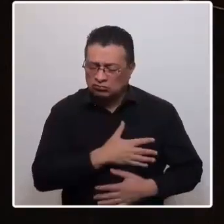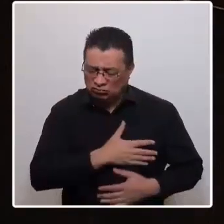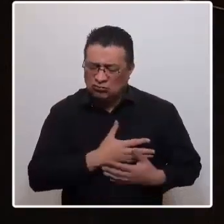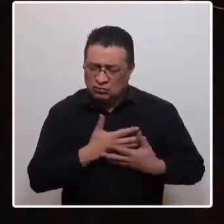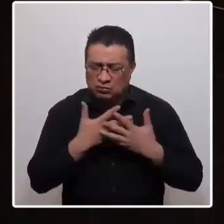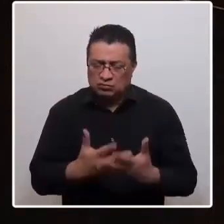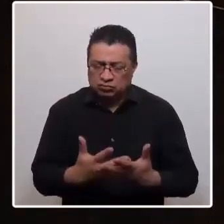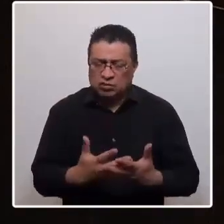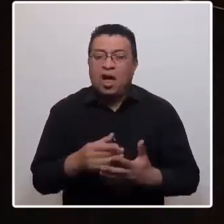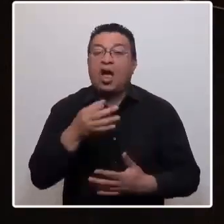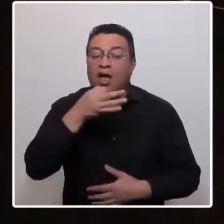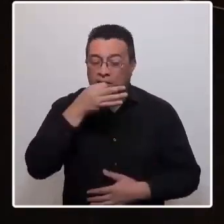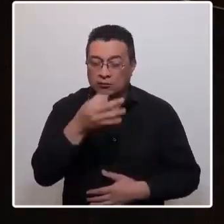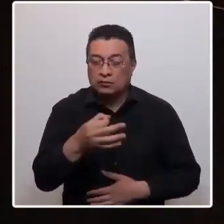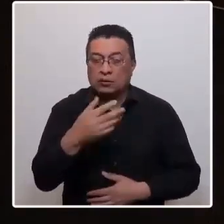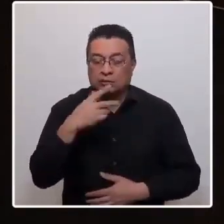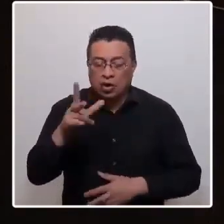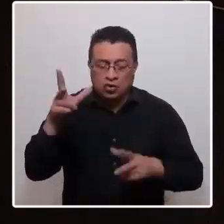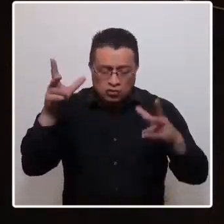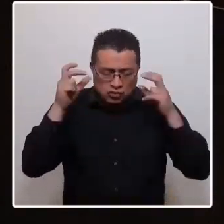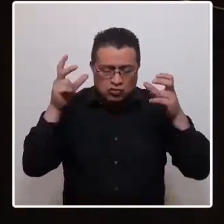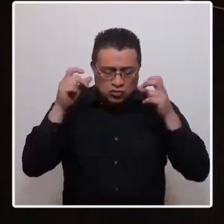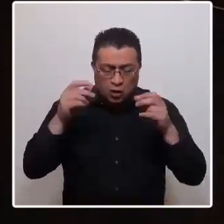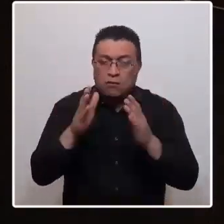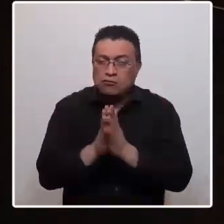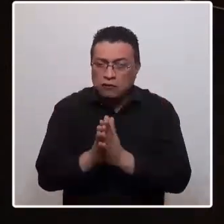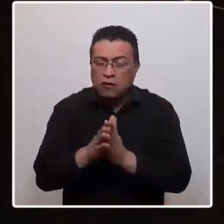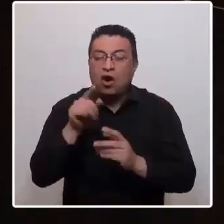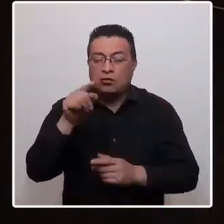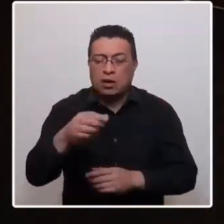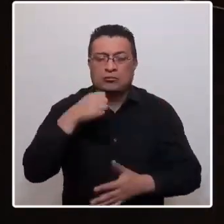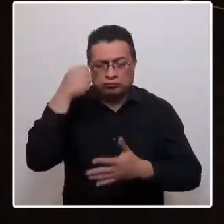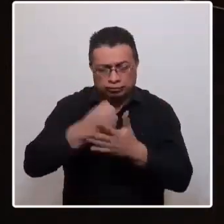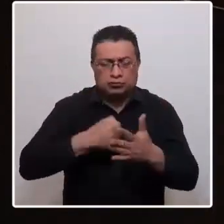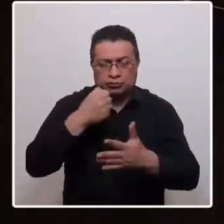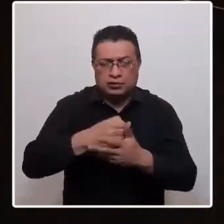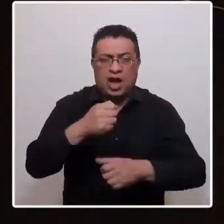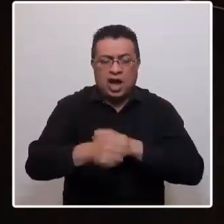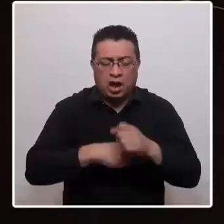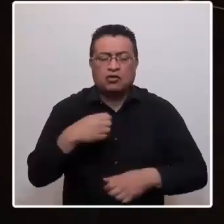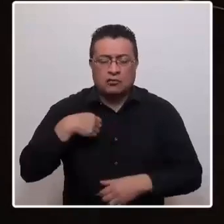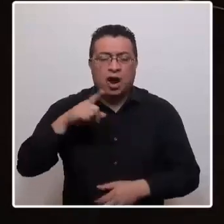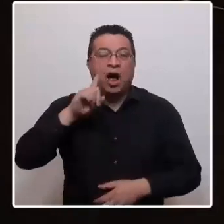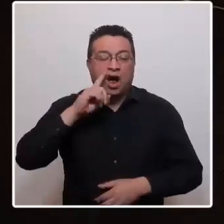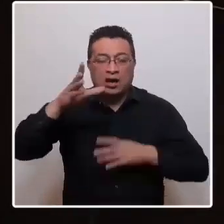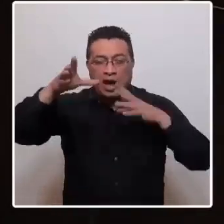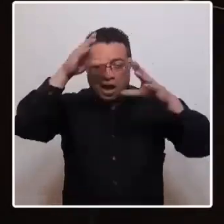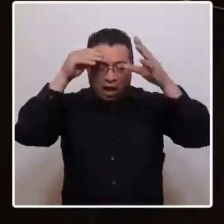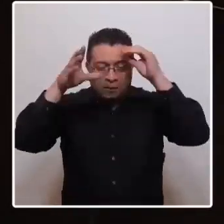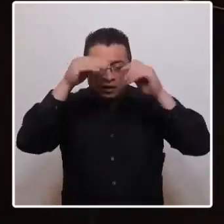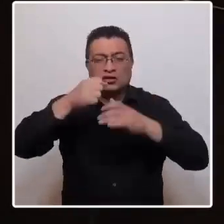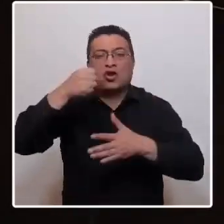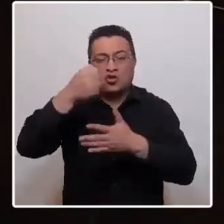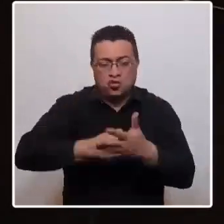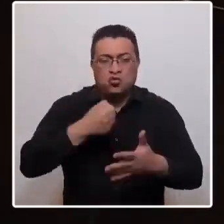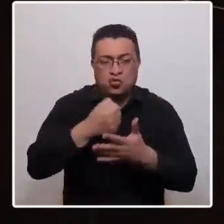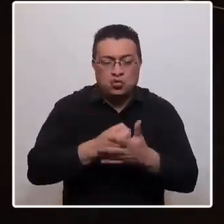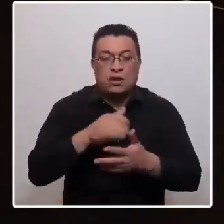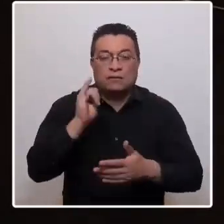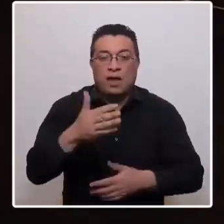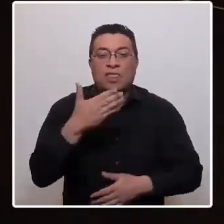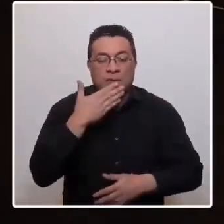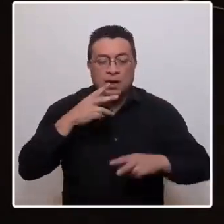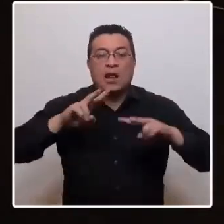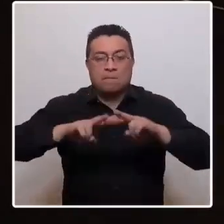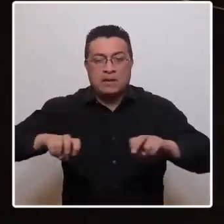les pido que ejerciten la escucha. Quienes hemos luchado durante años tenemos la experiencia de la lucha, pero también de la